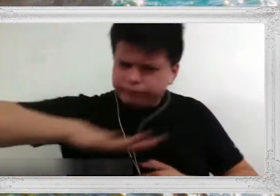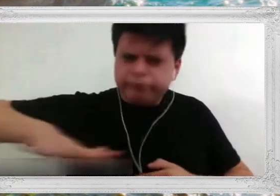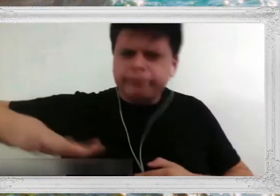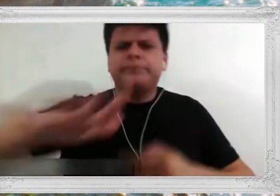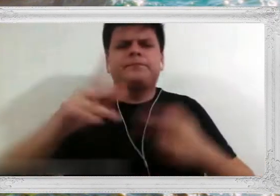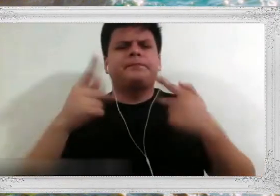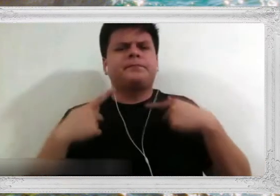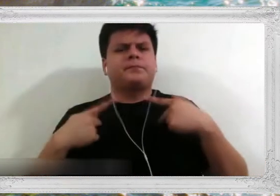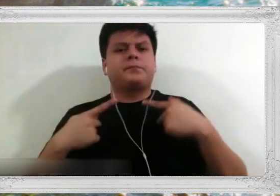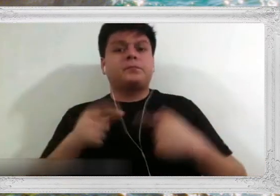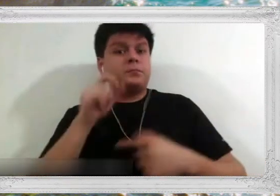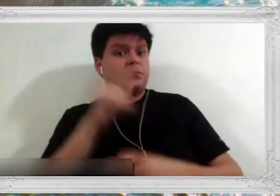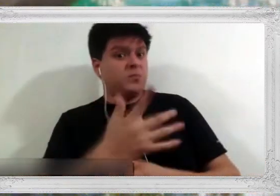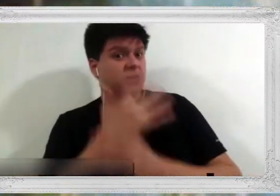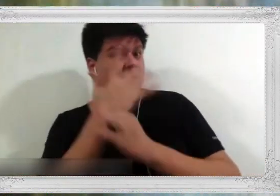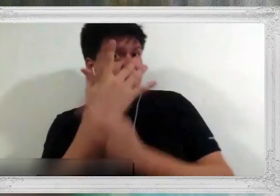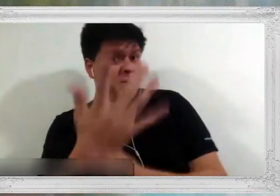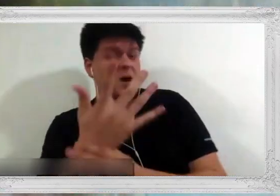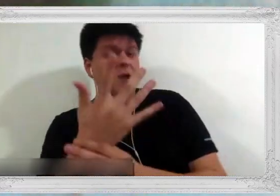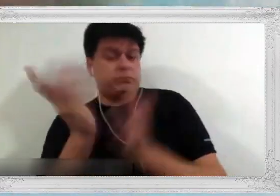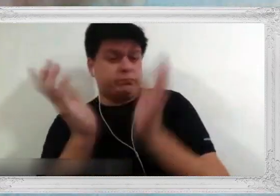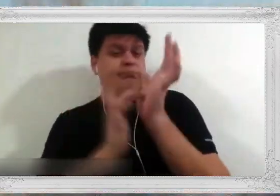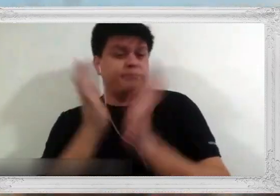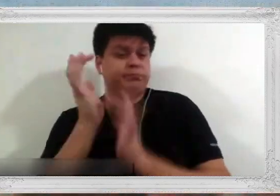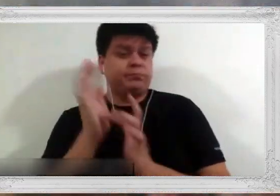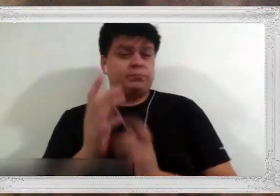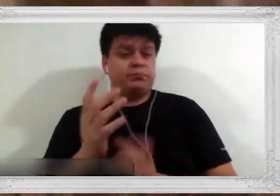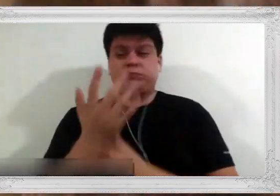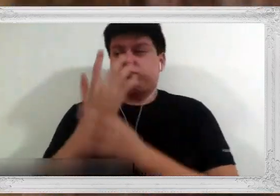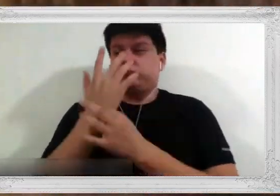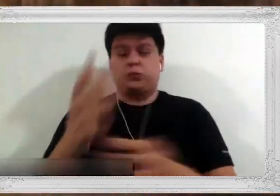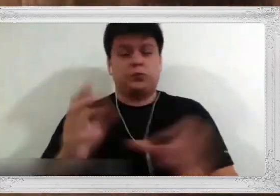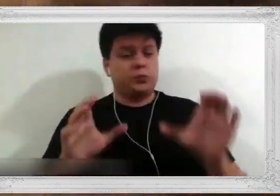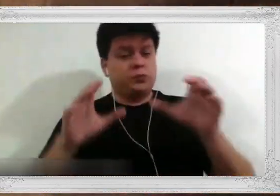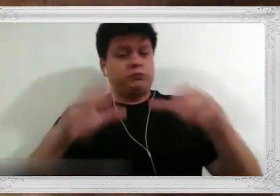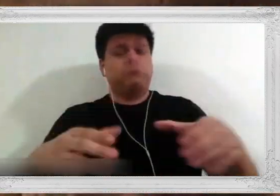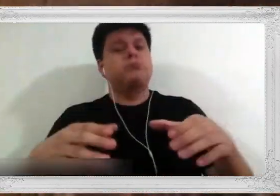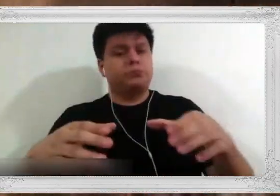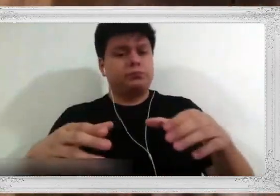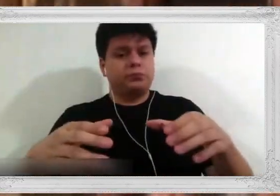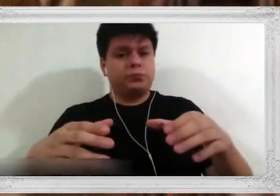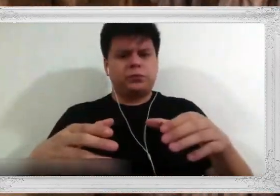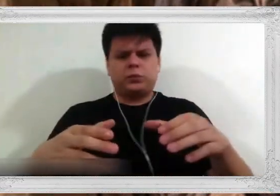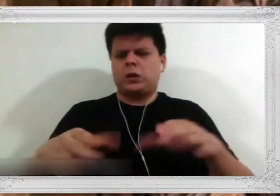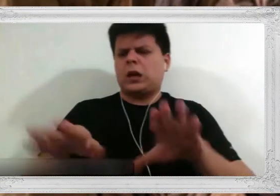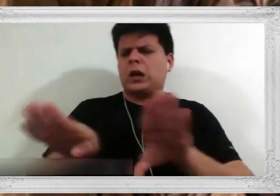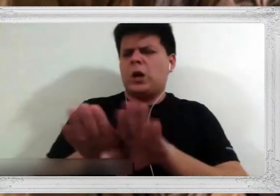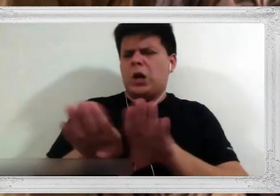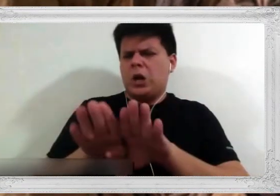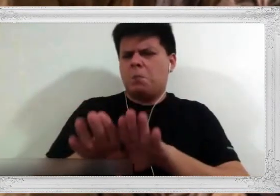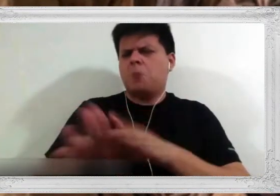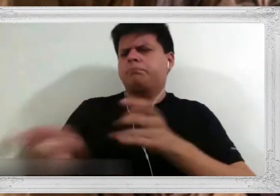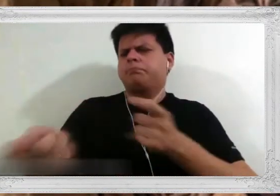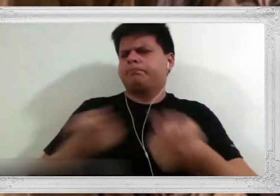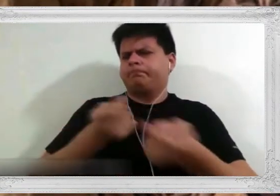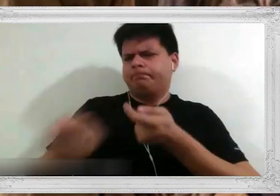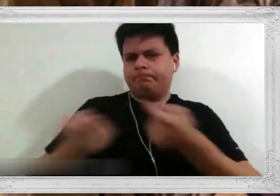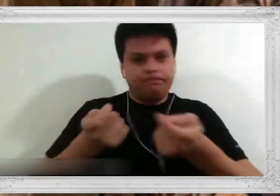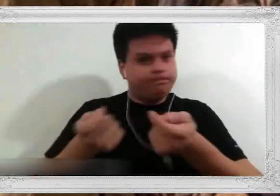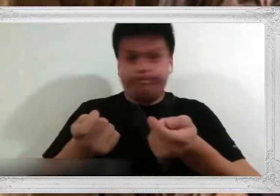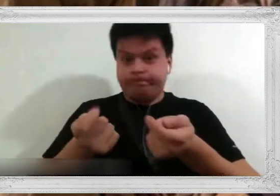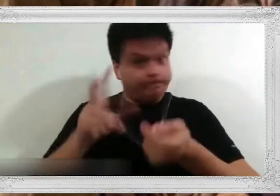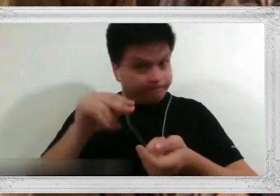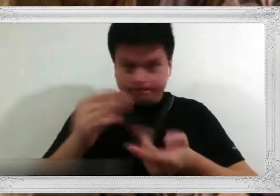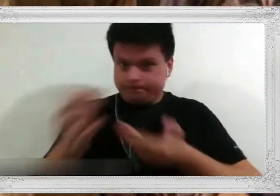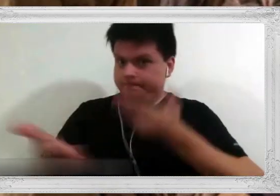señala que en la comunidad cristiana el modelo de autoridad es el servicio. El que sirve a los demás y vive sin